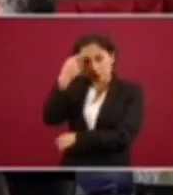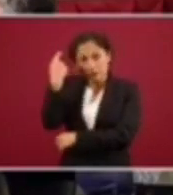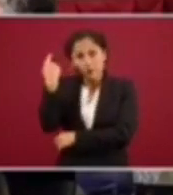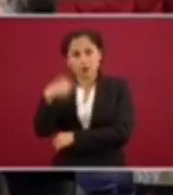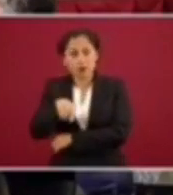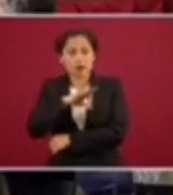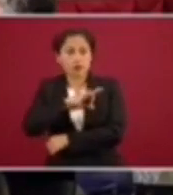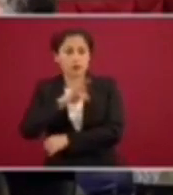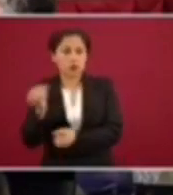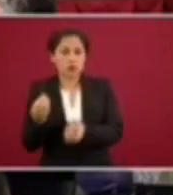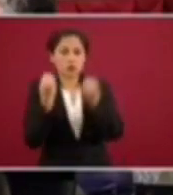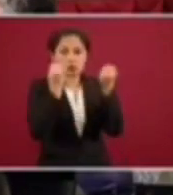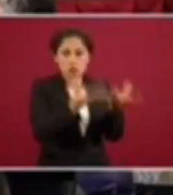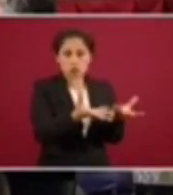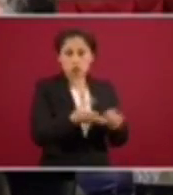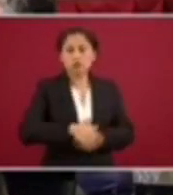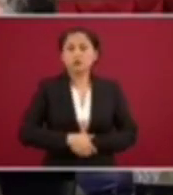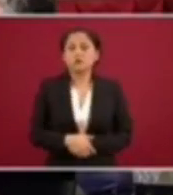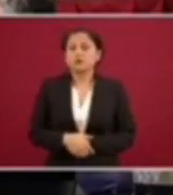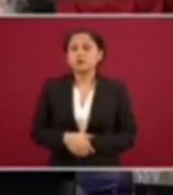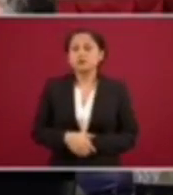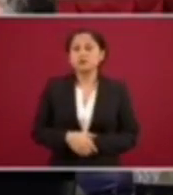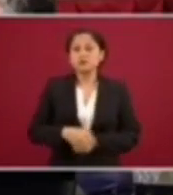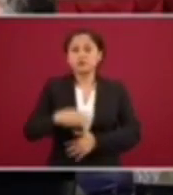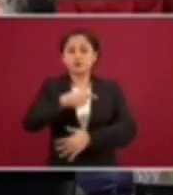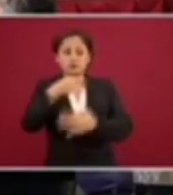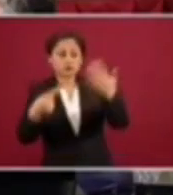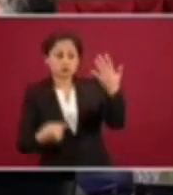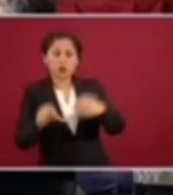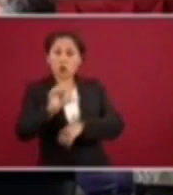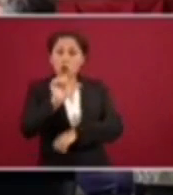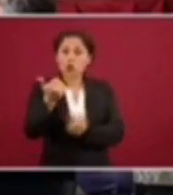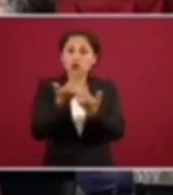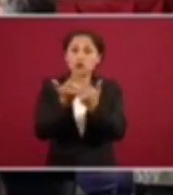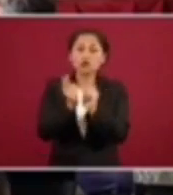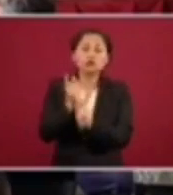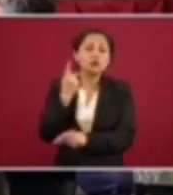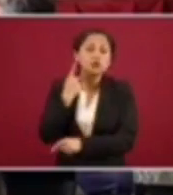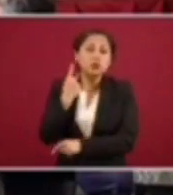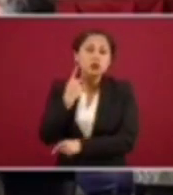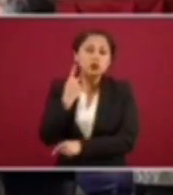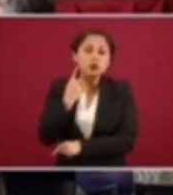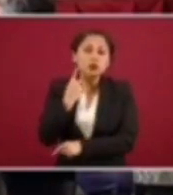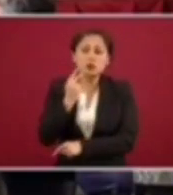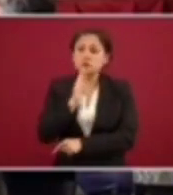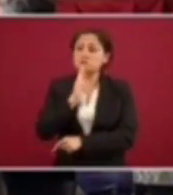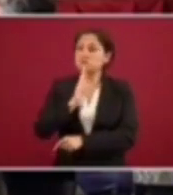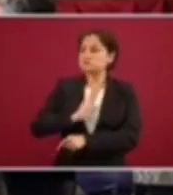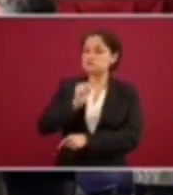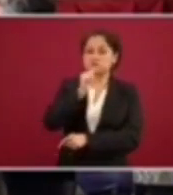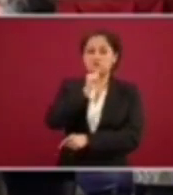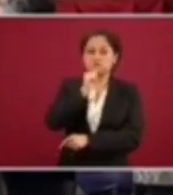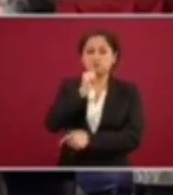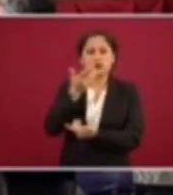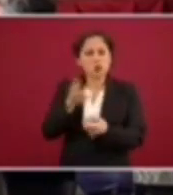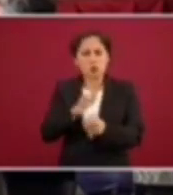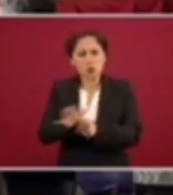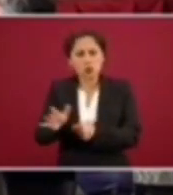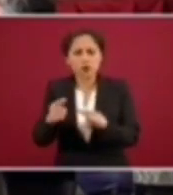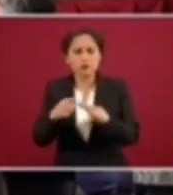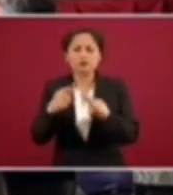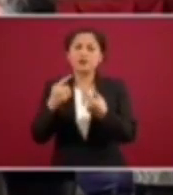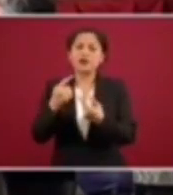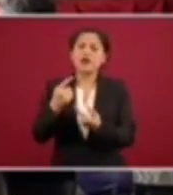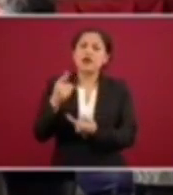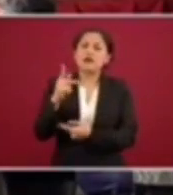Los demás partidos no se han pronunciado. ¿Cuáles son? El Verde,